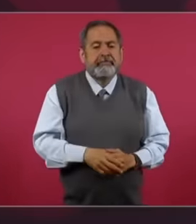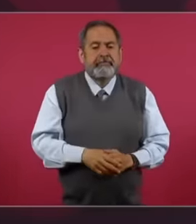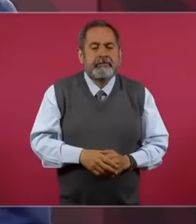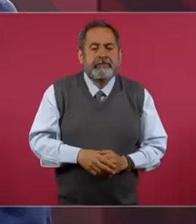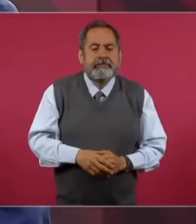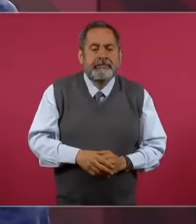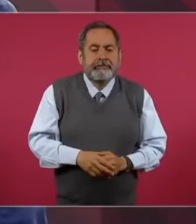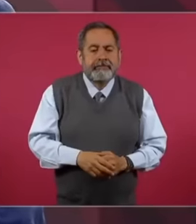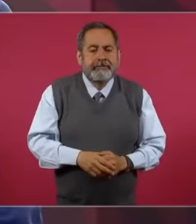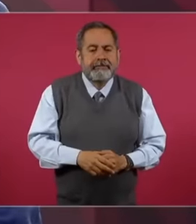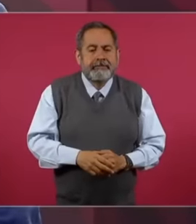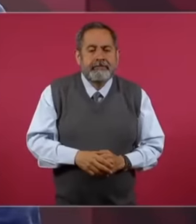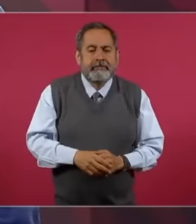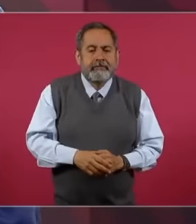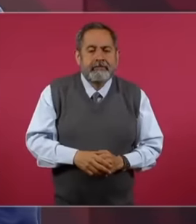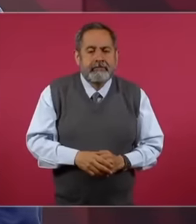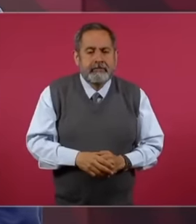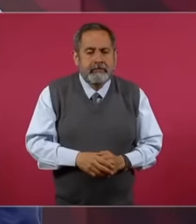de que